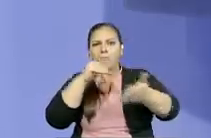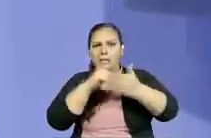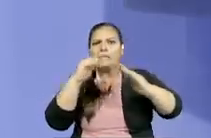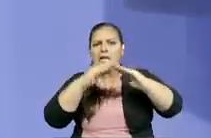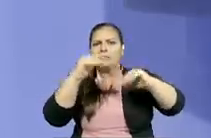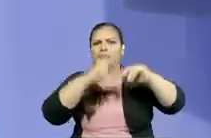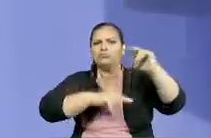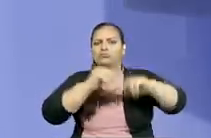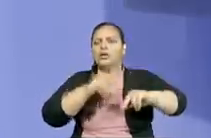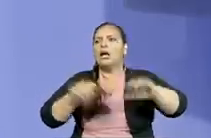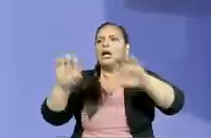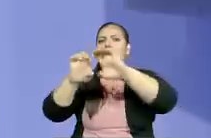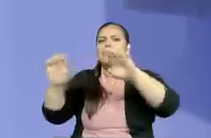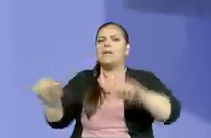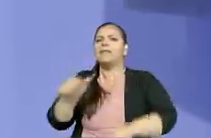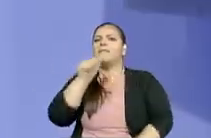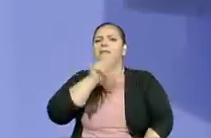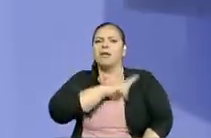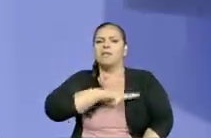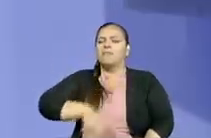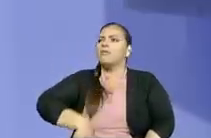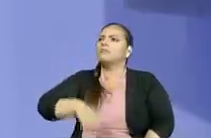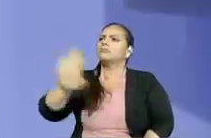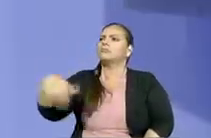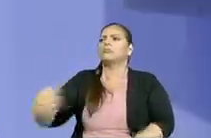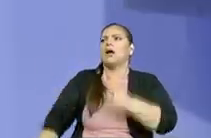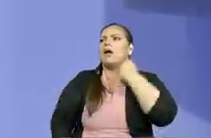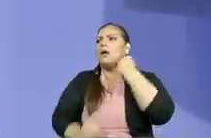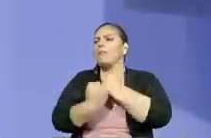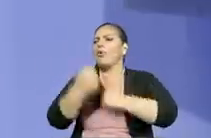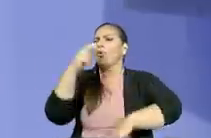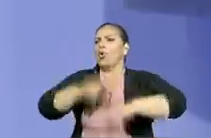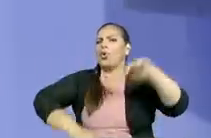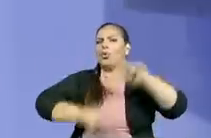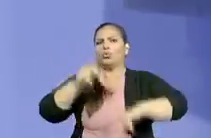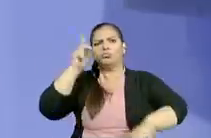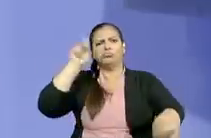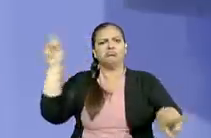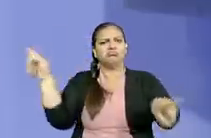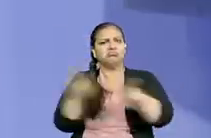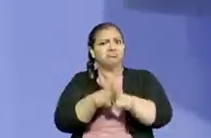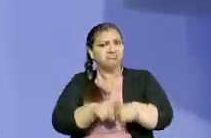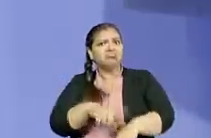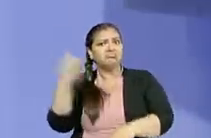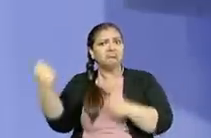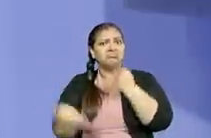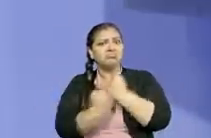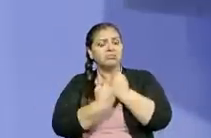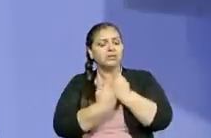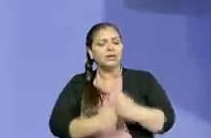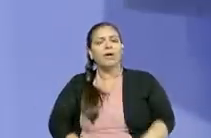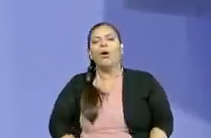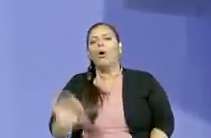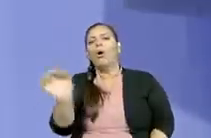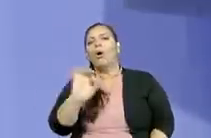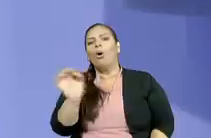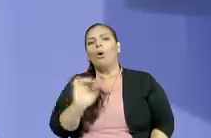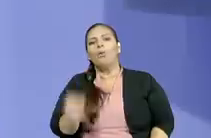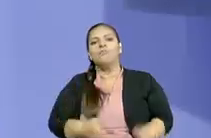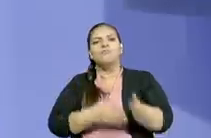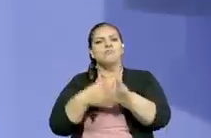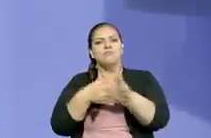riesgo es de la empresa privada, la inversión es de la empresa privada. La intervención municipal es expropiación, macrourbanización y